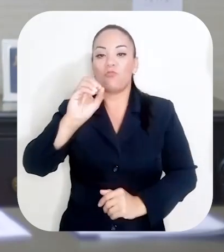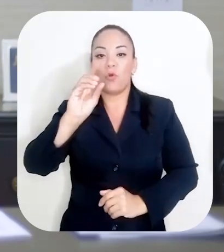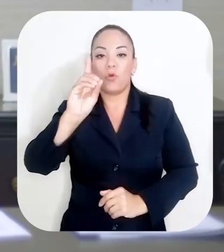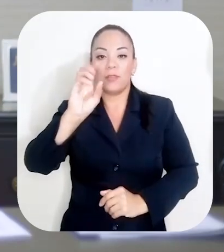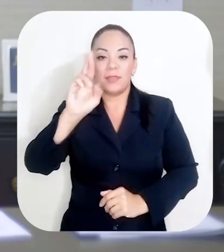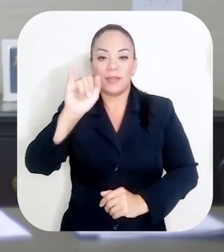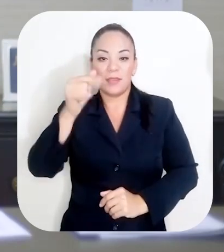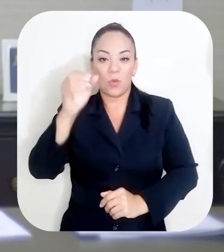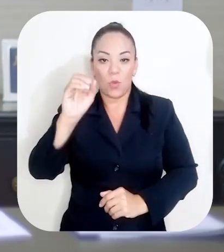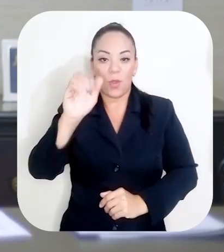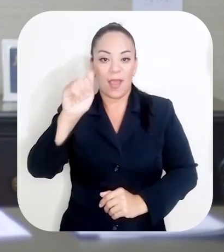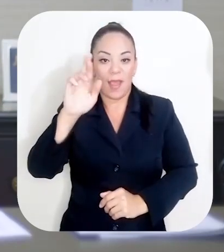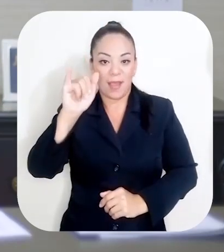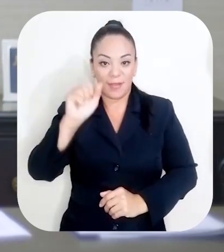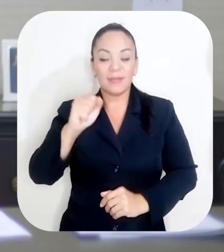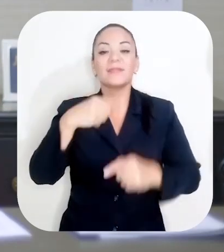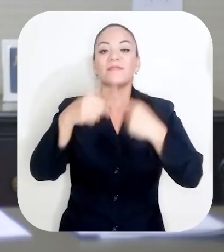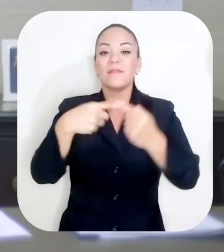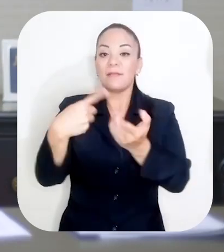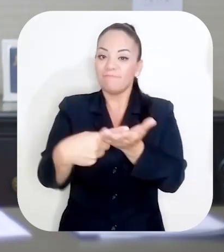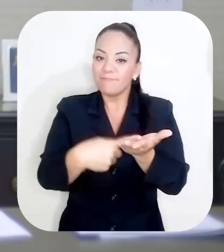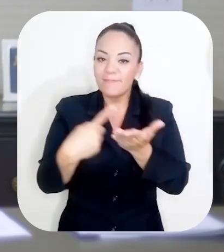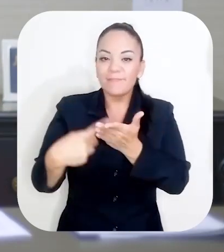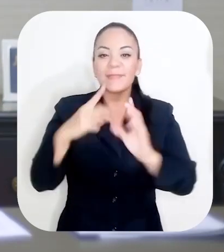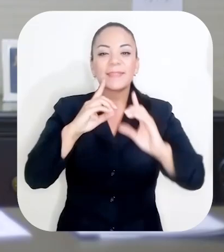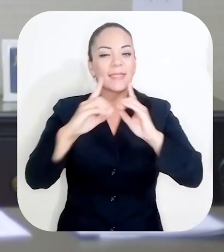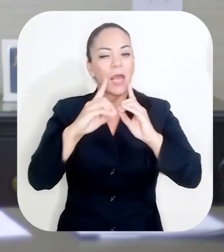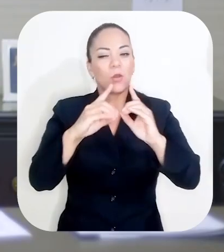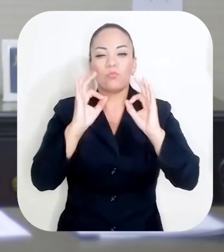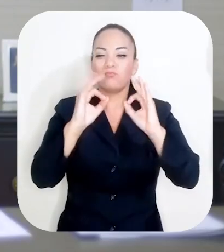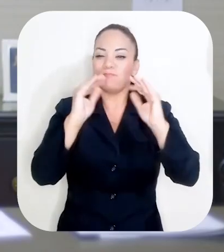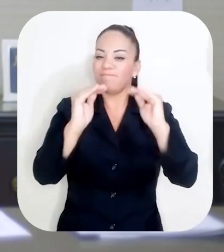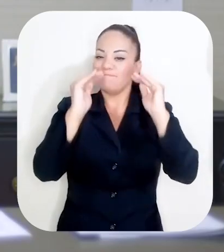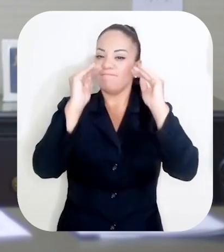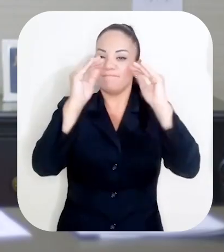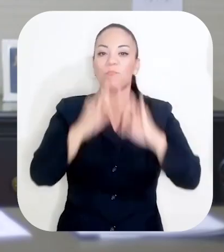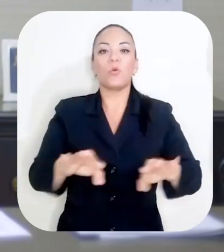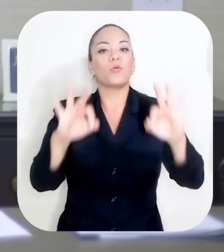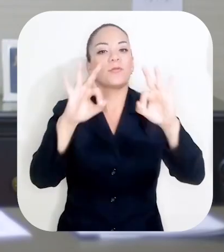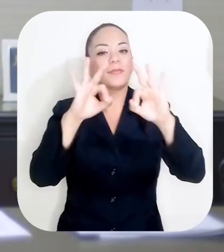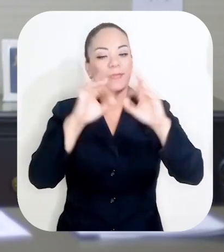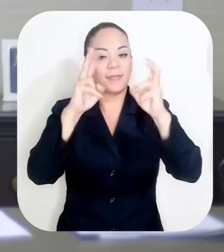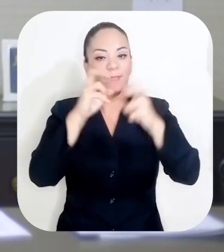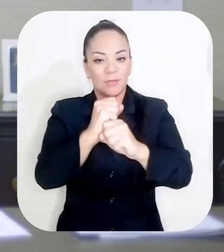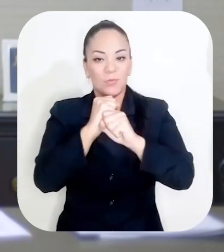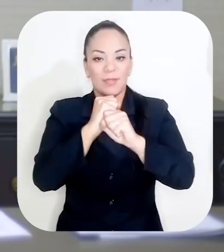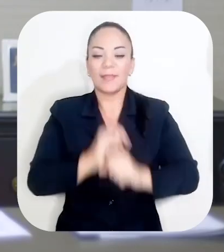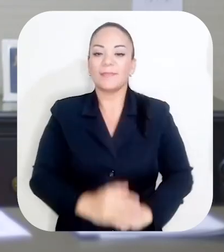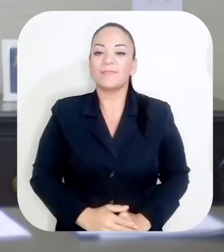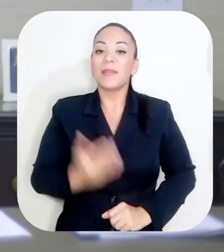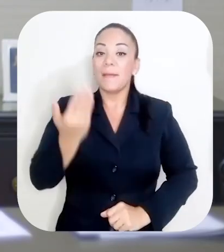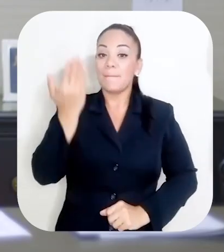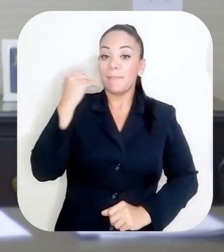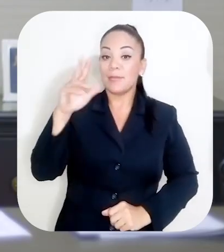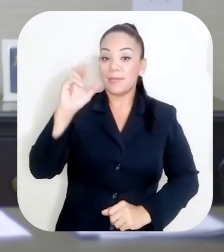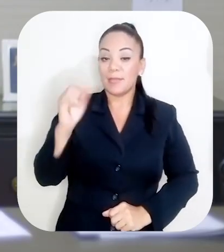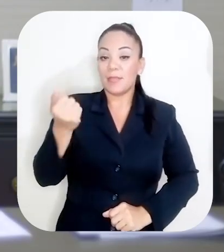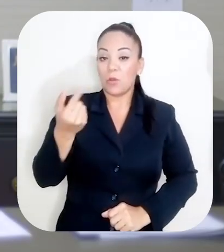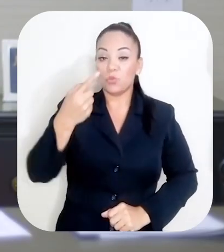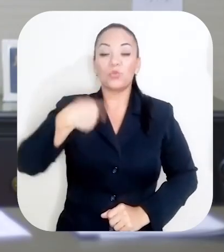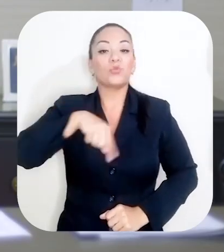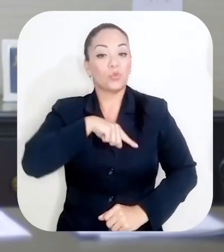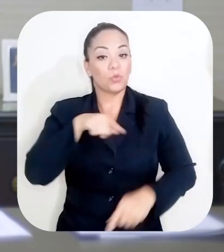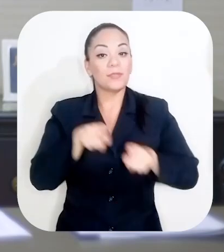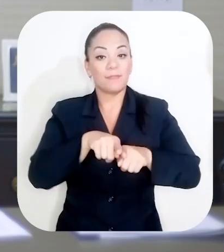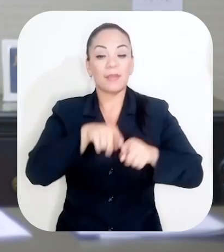la semana entrante un diálogo de alto nivel en ese sentido nosotros hicimos el mismo llamado el